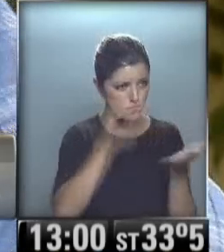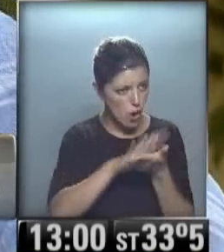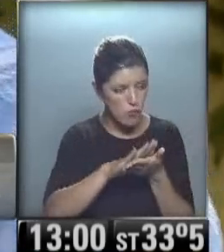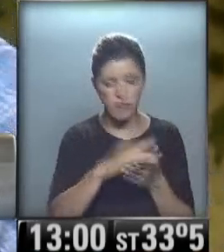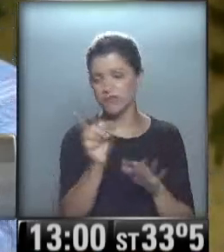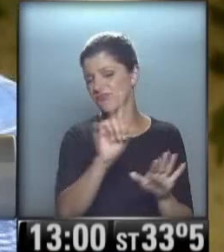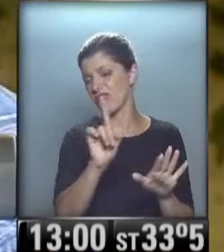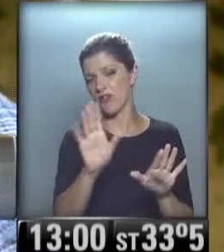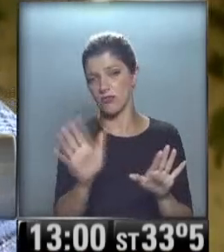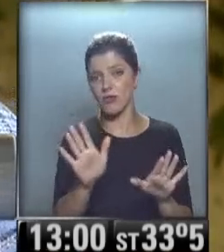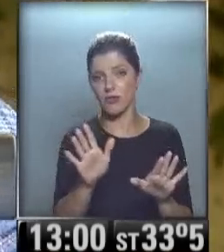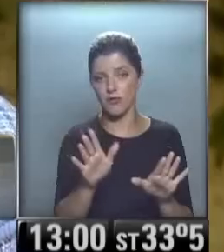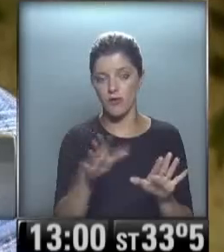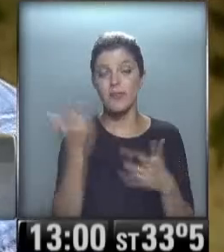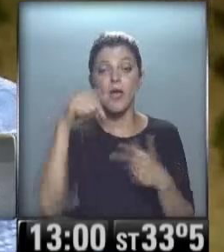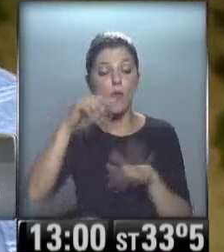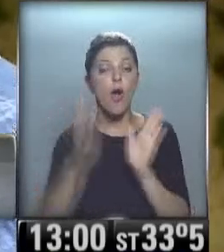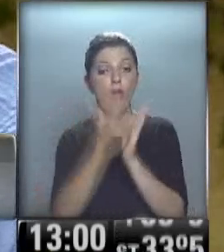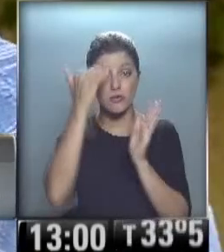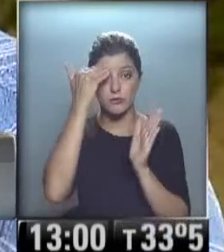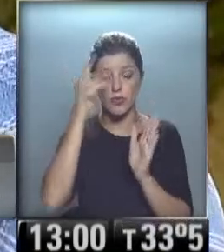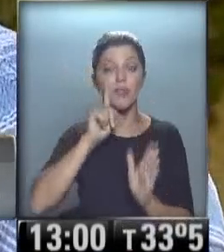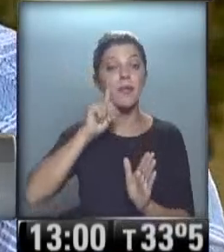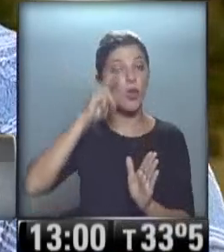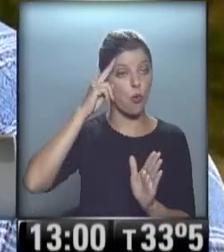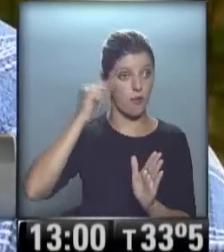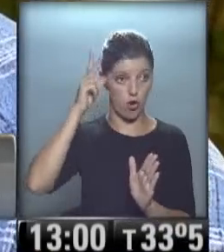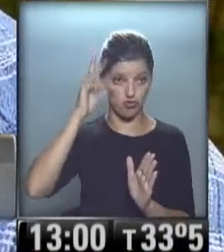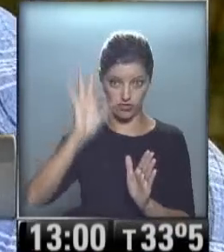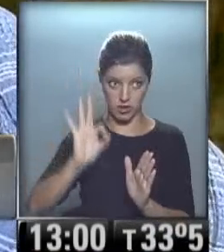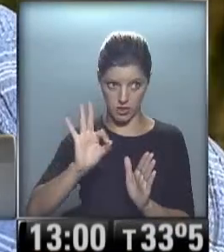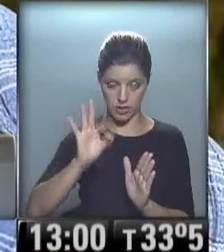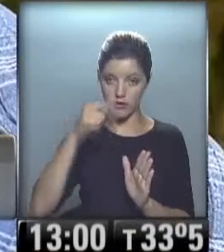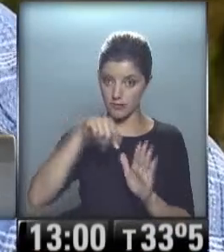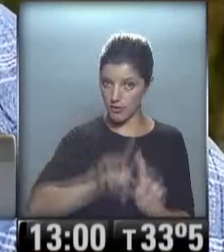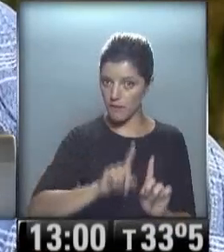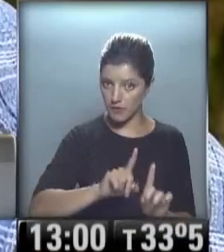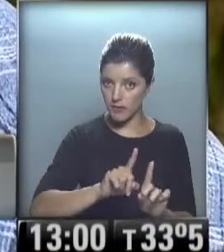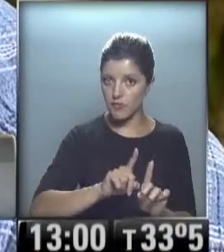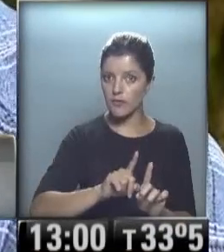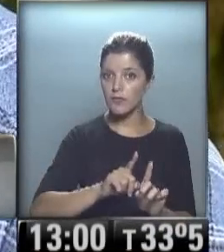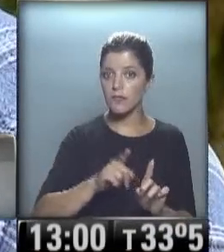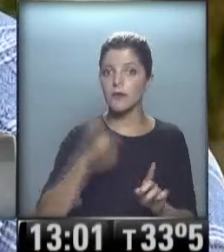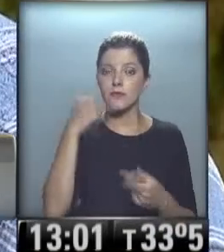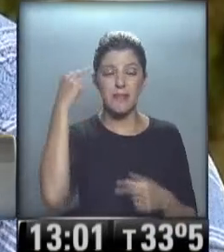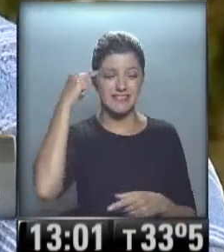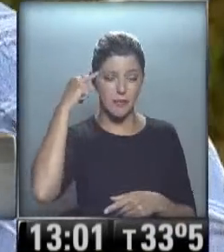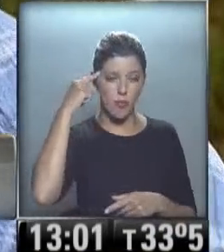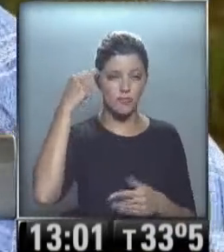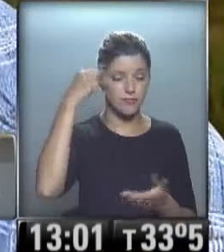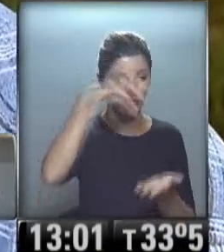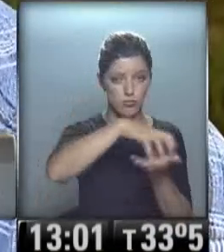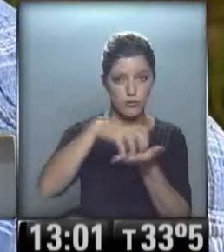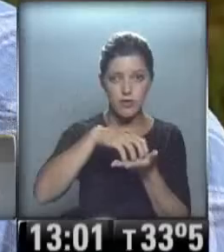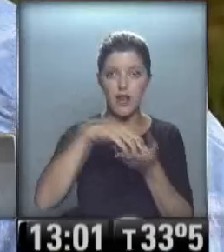constitución del de hoy es la constitución del 80 la constitución del 80 es la cristalización en un marco institucional del